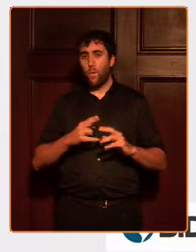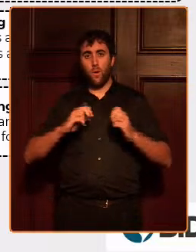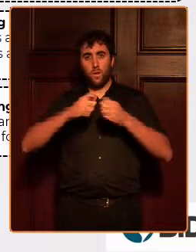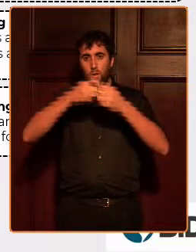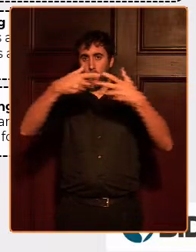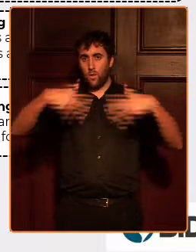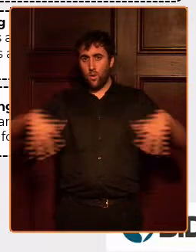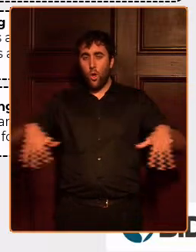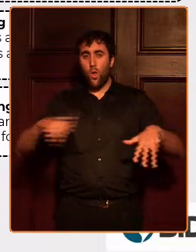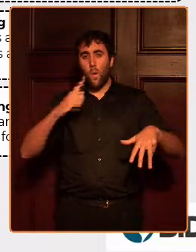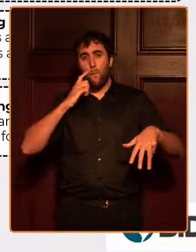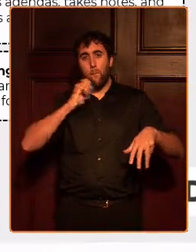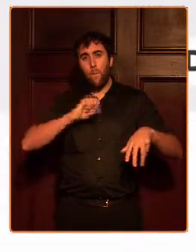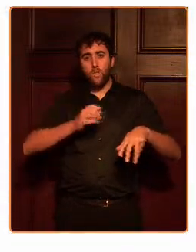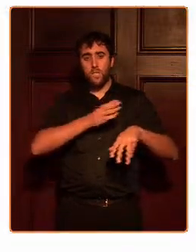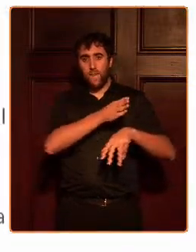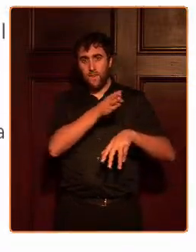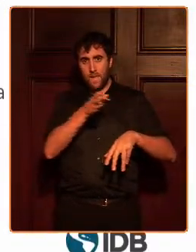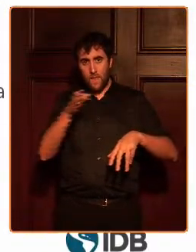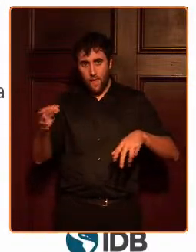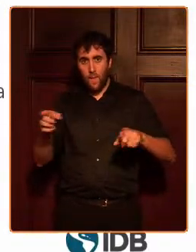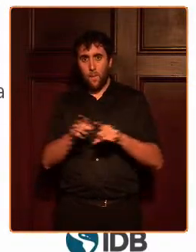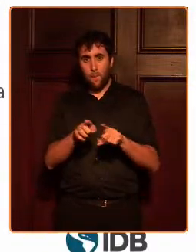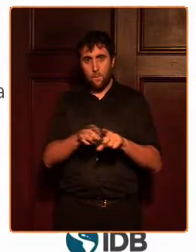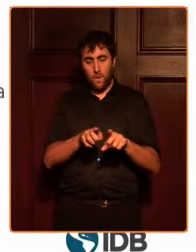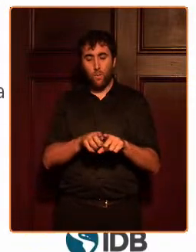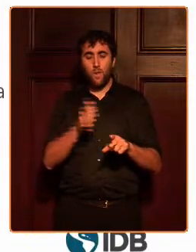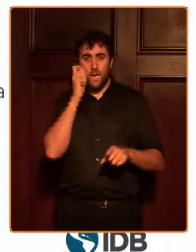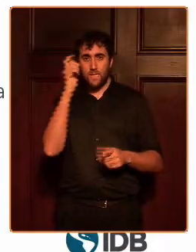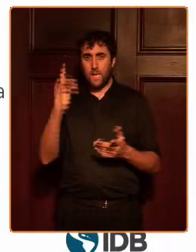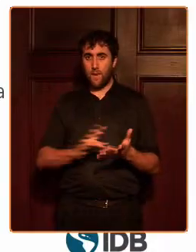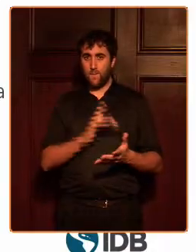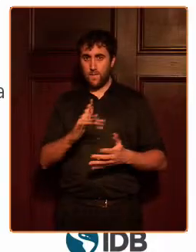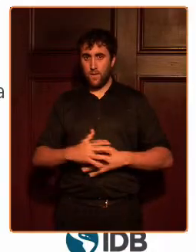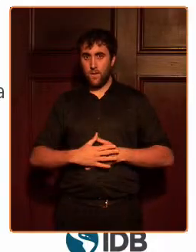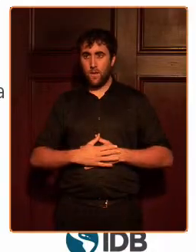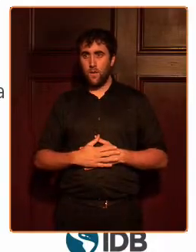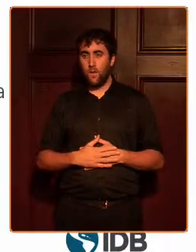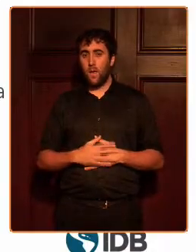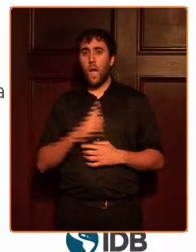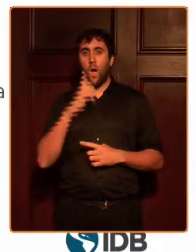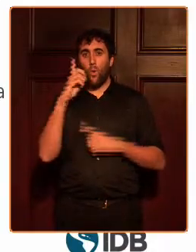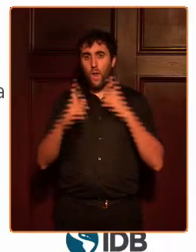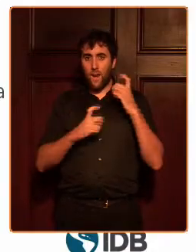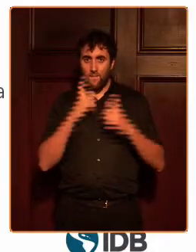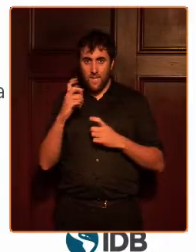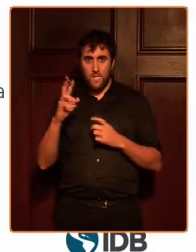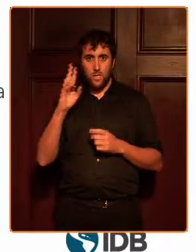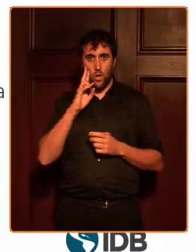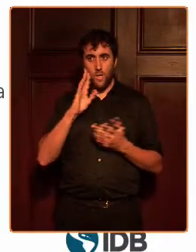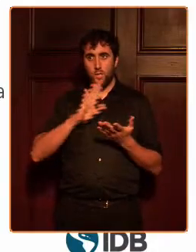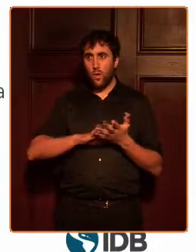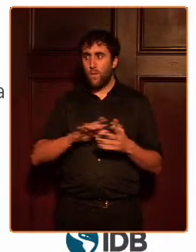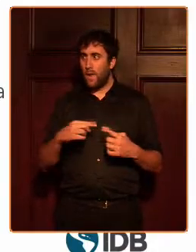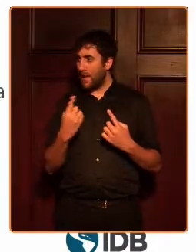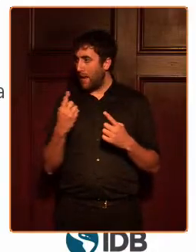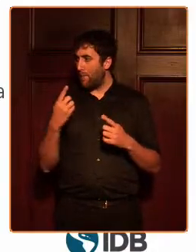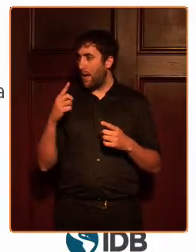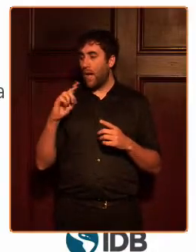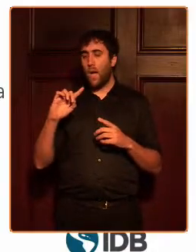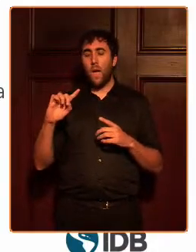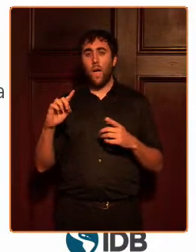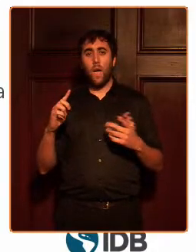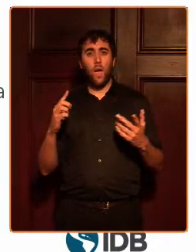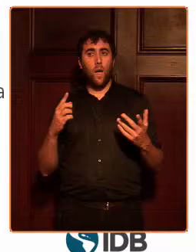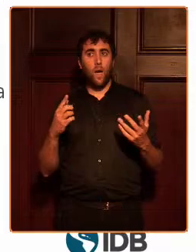las posibilidades que ofrece la inteligencia artificial. Algunas reflexiones sobre la experiencia del BID es